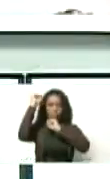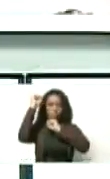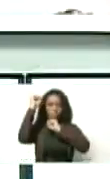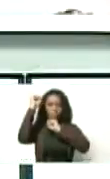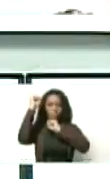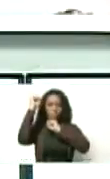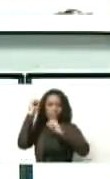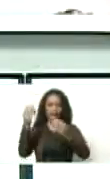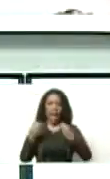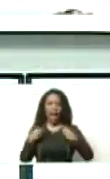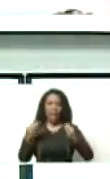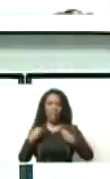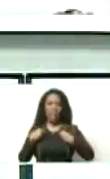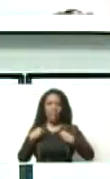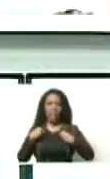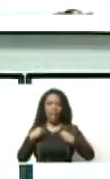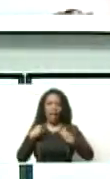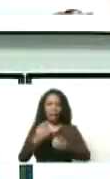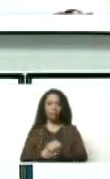¡Que viva!